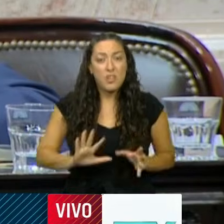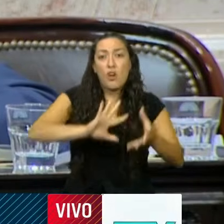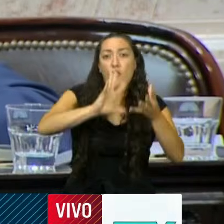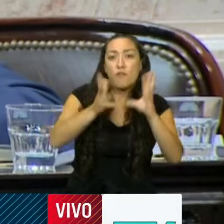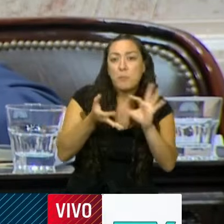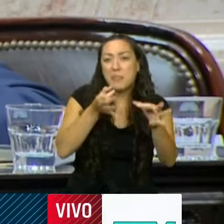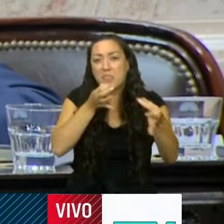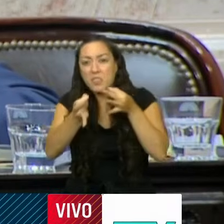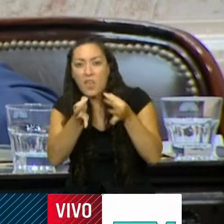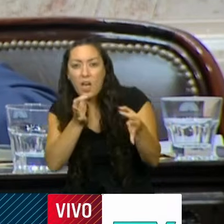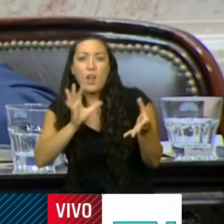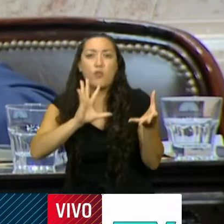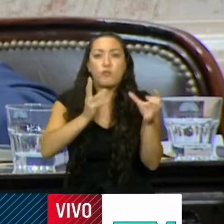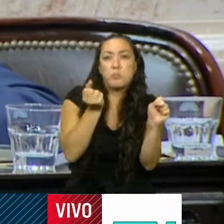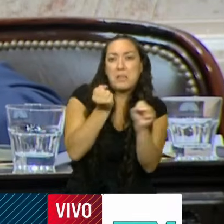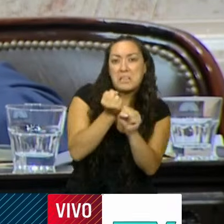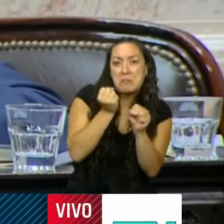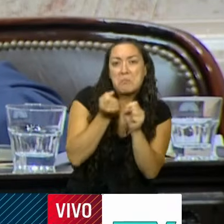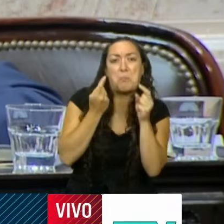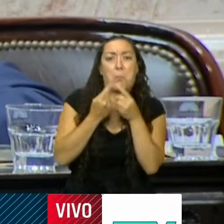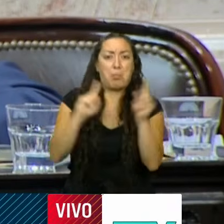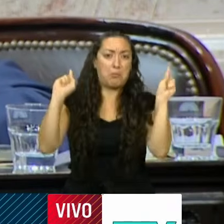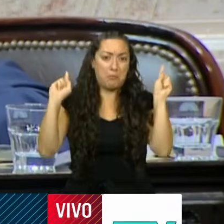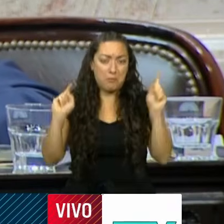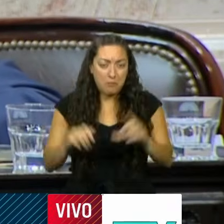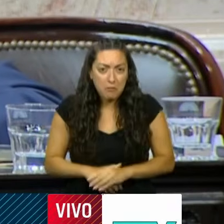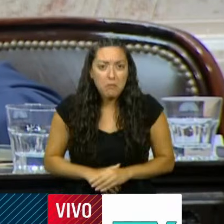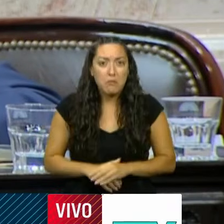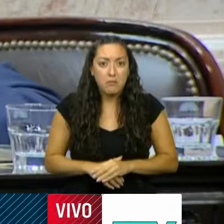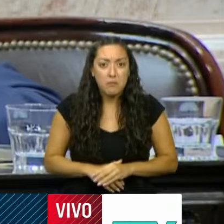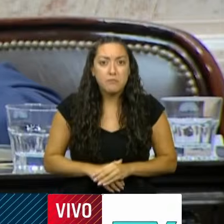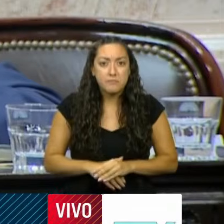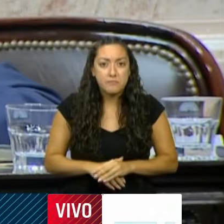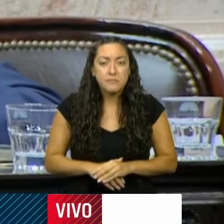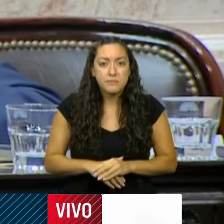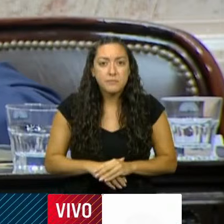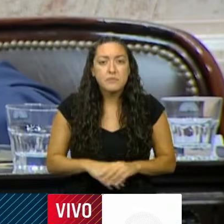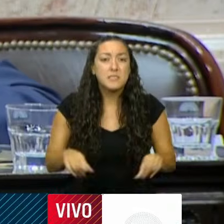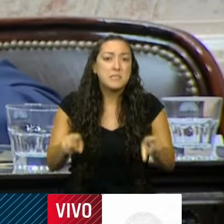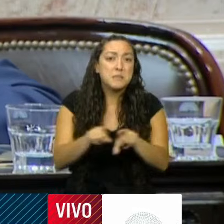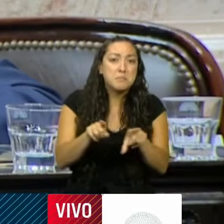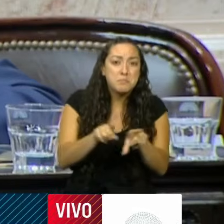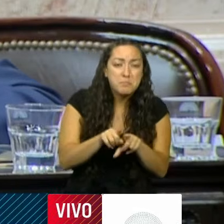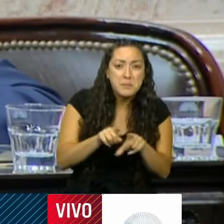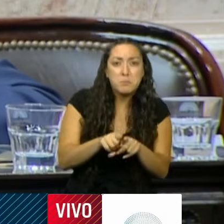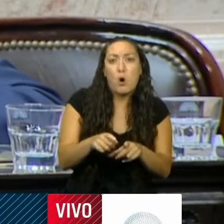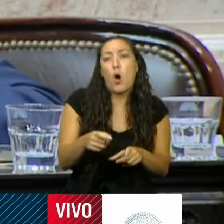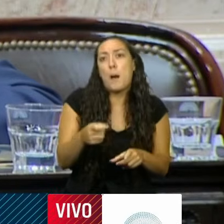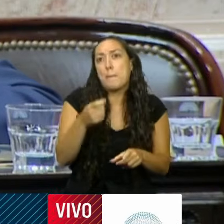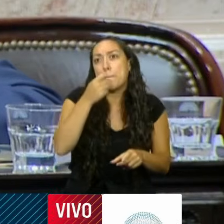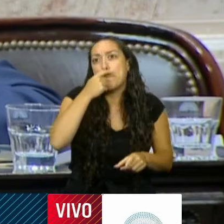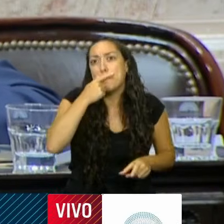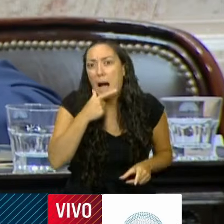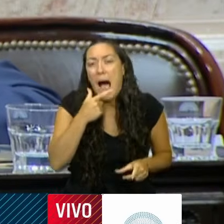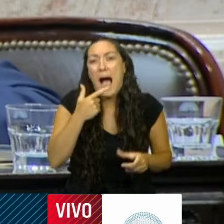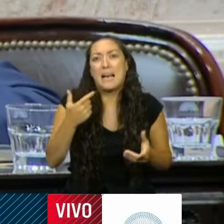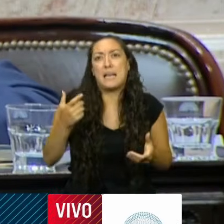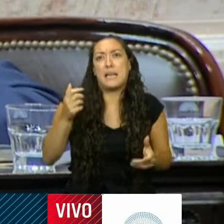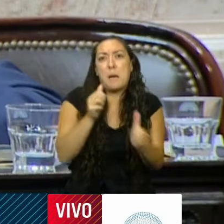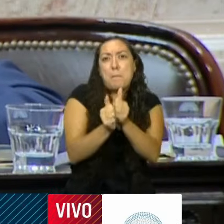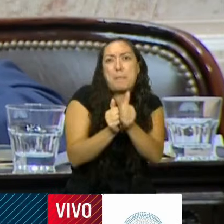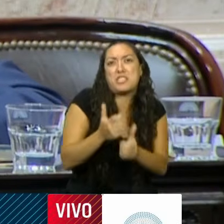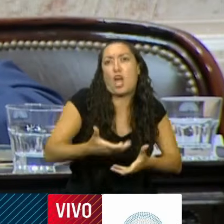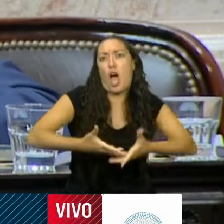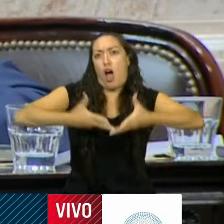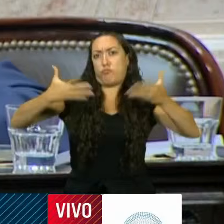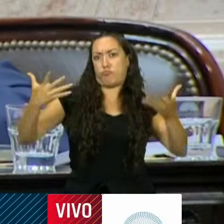el diálogo. No existe el Macri, no existe este empresario de 1.500 millones de dólares